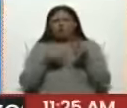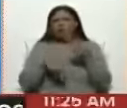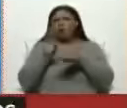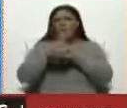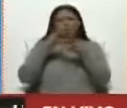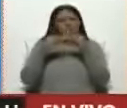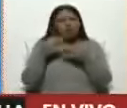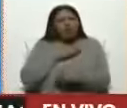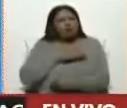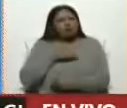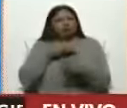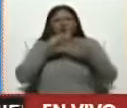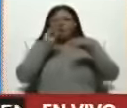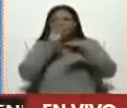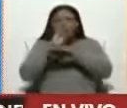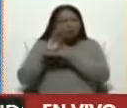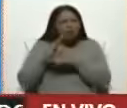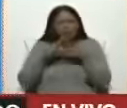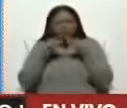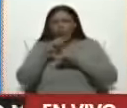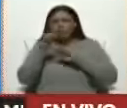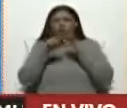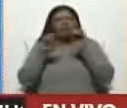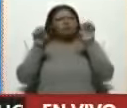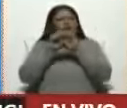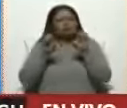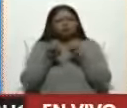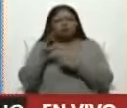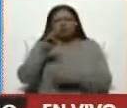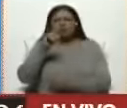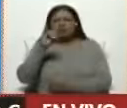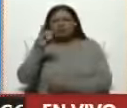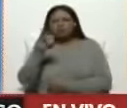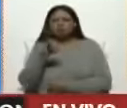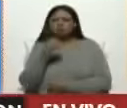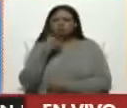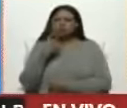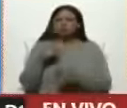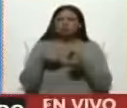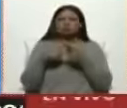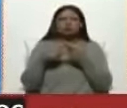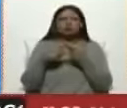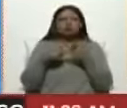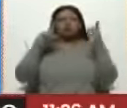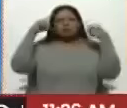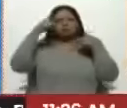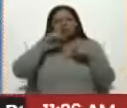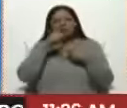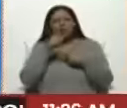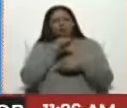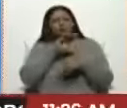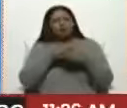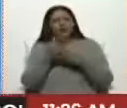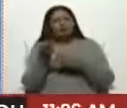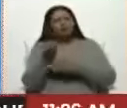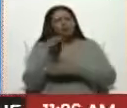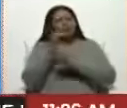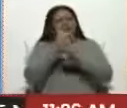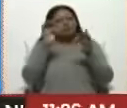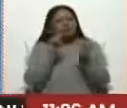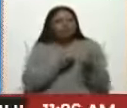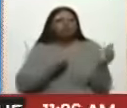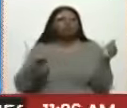las misiones, no, nosotros vamos a proteger la educación, los CDI. Bueno, y entonces si el chavismo es tan malo, ¿para qué están tratando